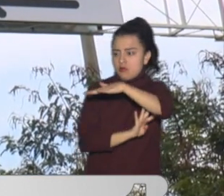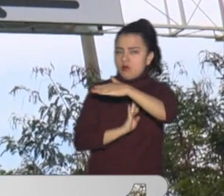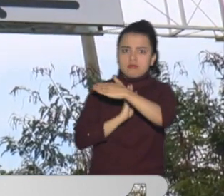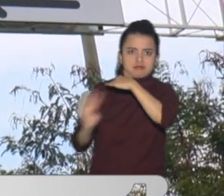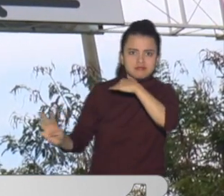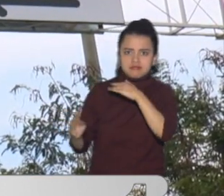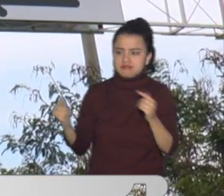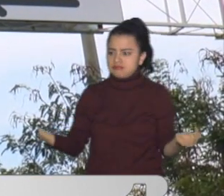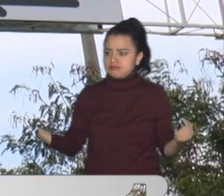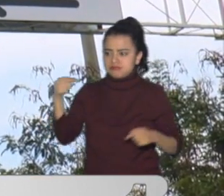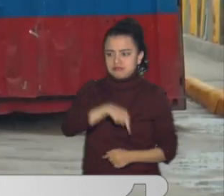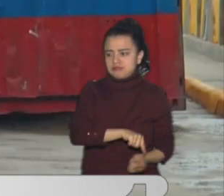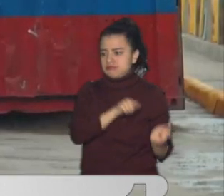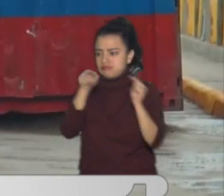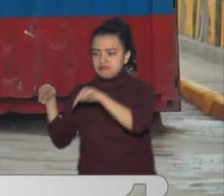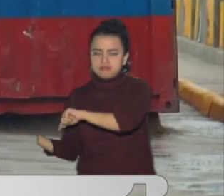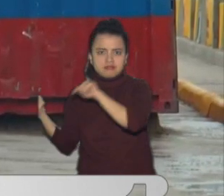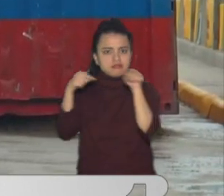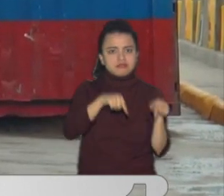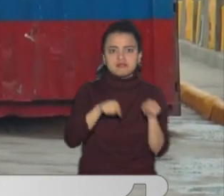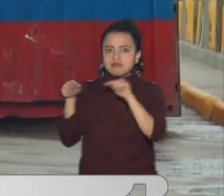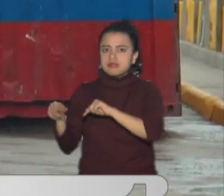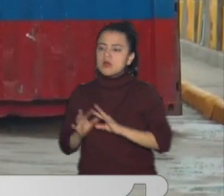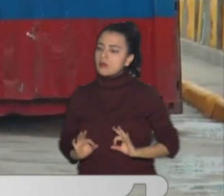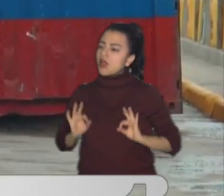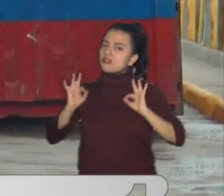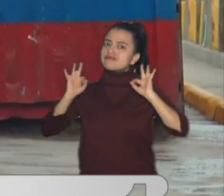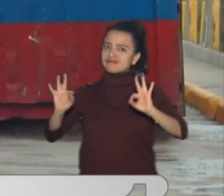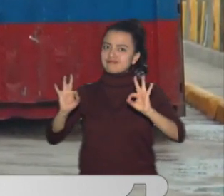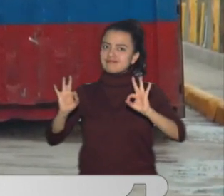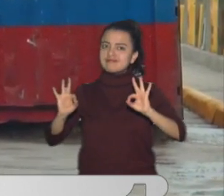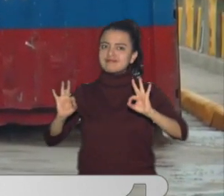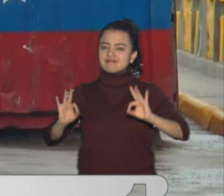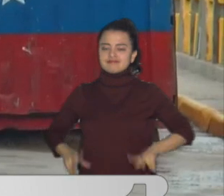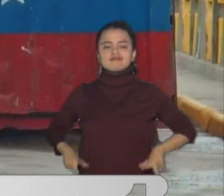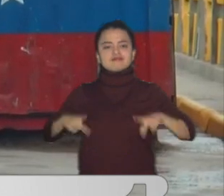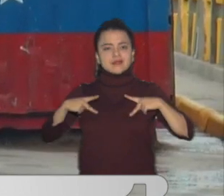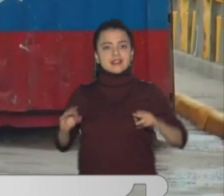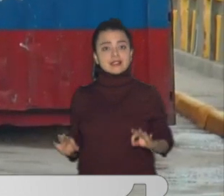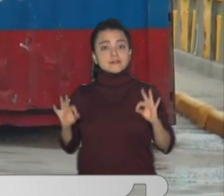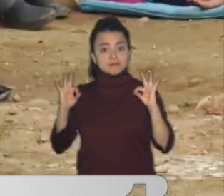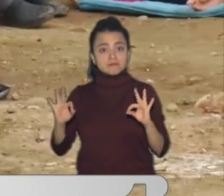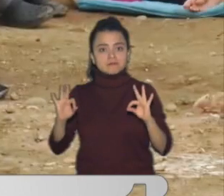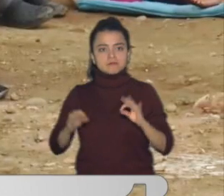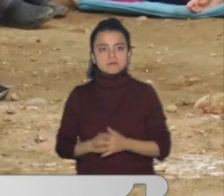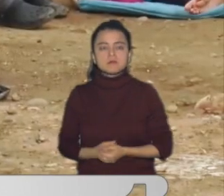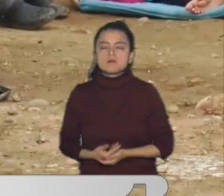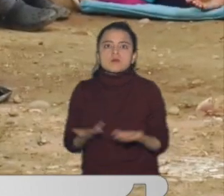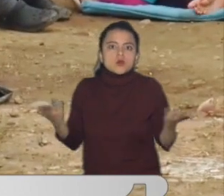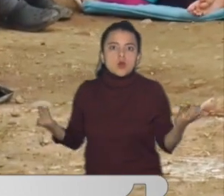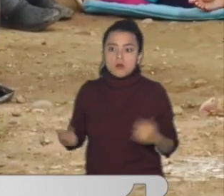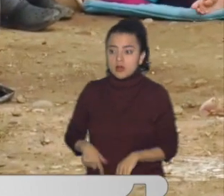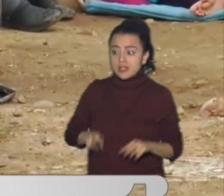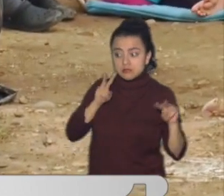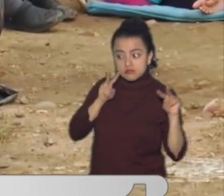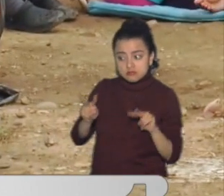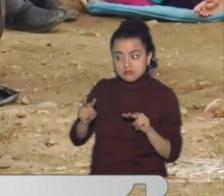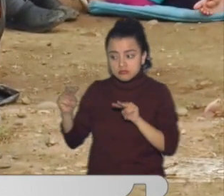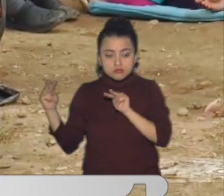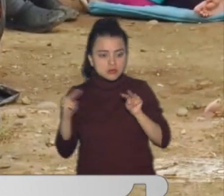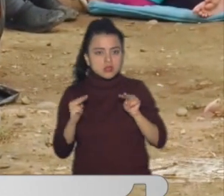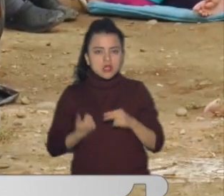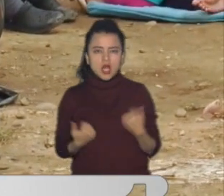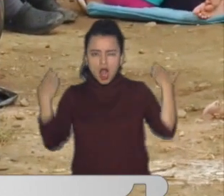hasta la campaña que nosotros hemos tenido para la población migrante residente en nuestro país, hacerlos visibles desde los puentes y los